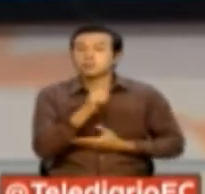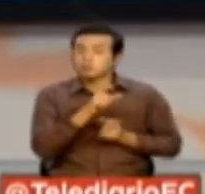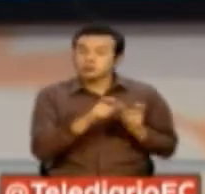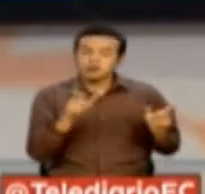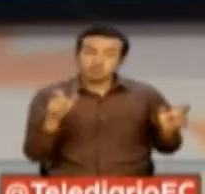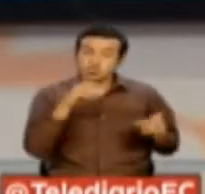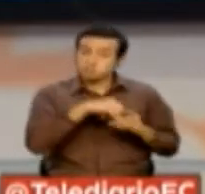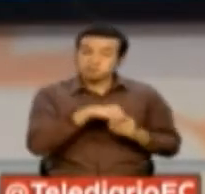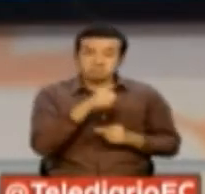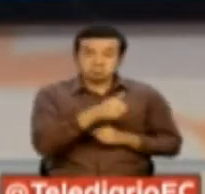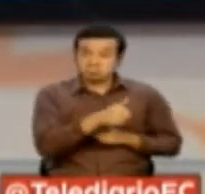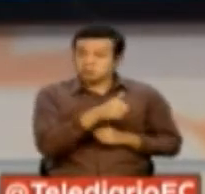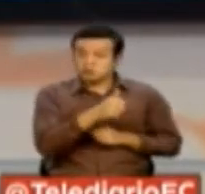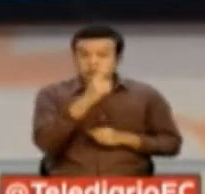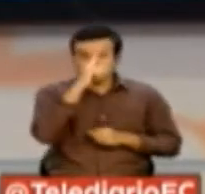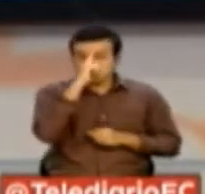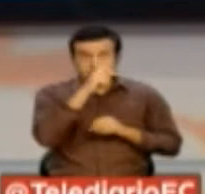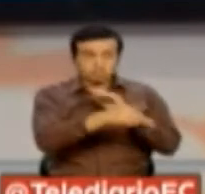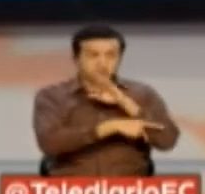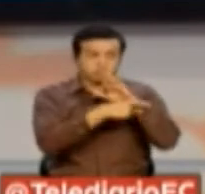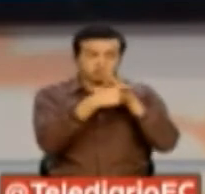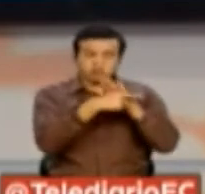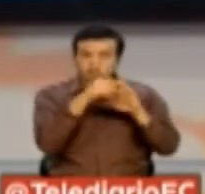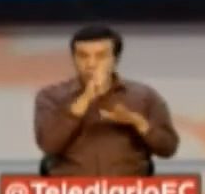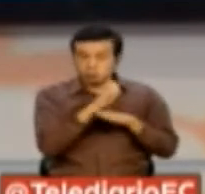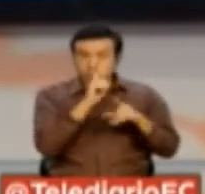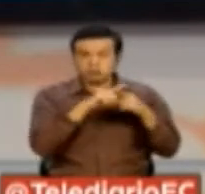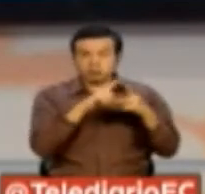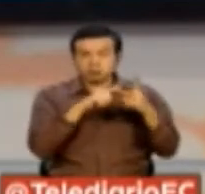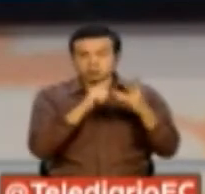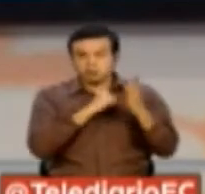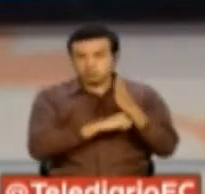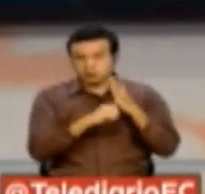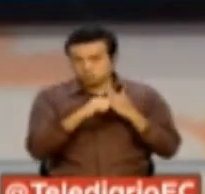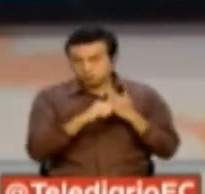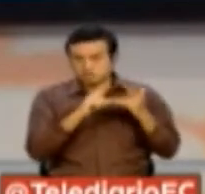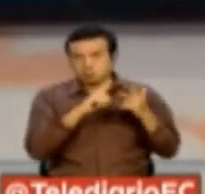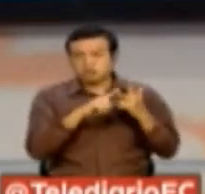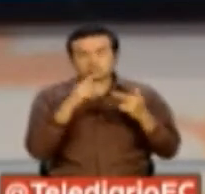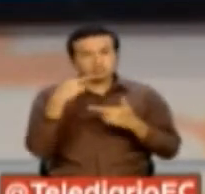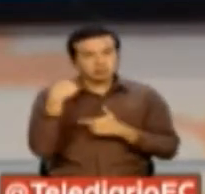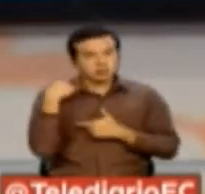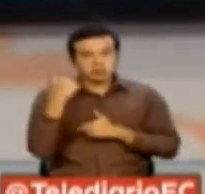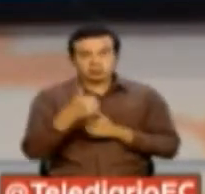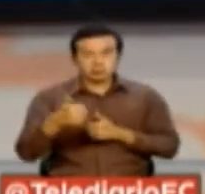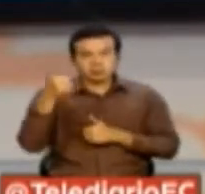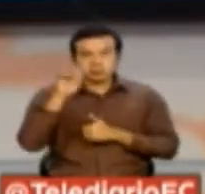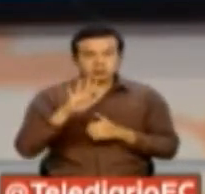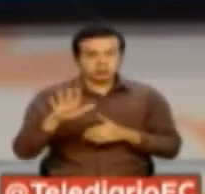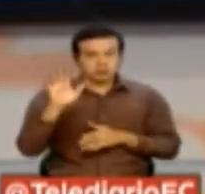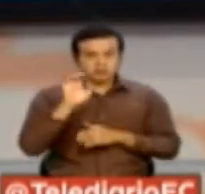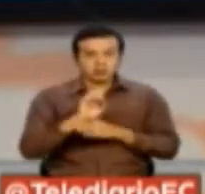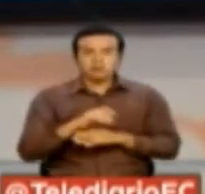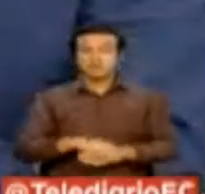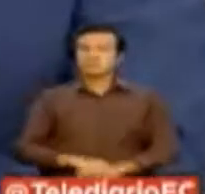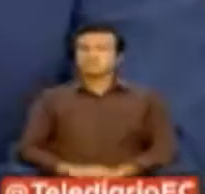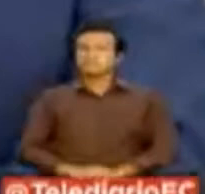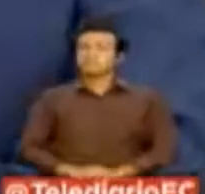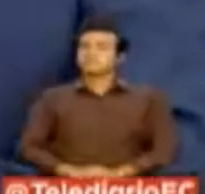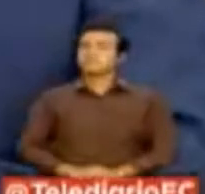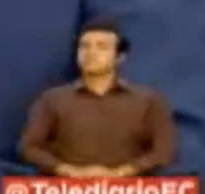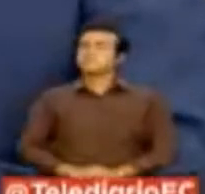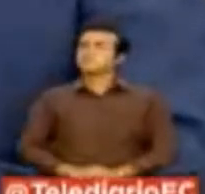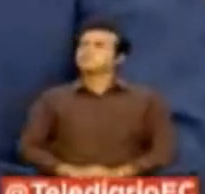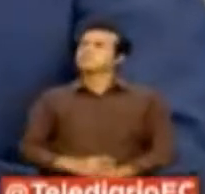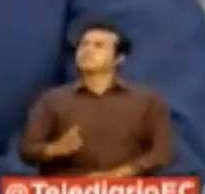personal de petroecuador del ministerio y de las responsabilidades máximas del país ahora la presencia de este tipo